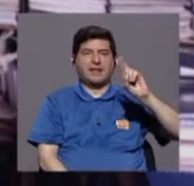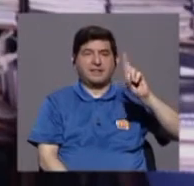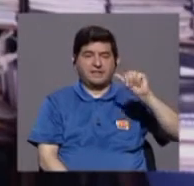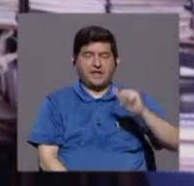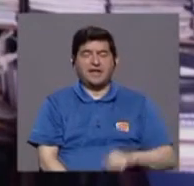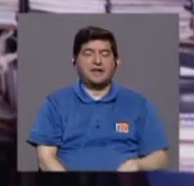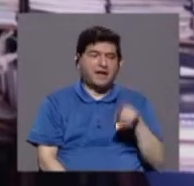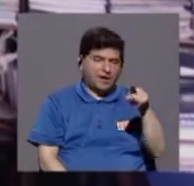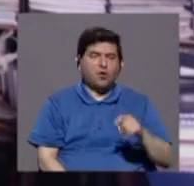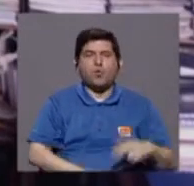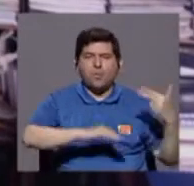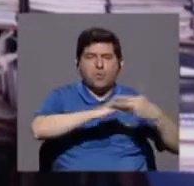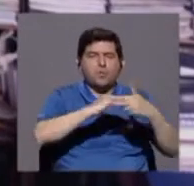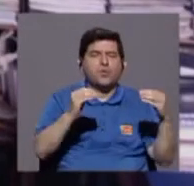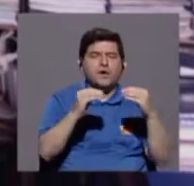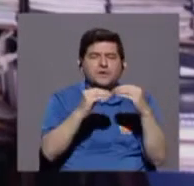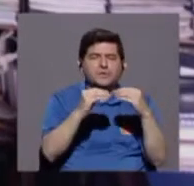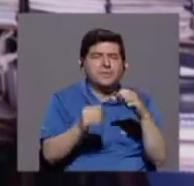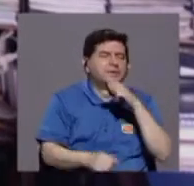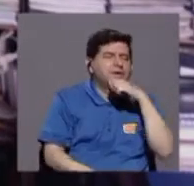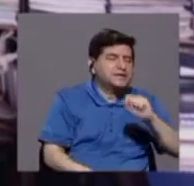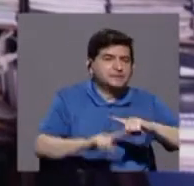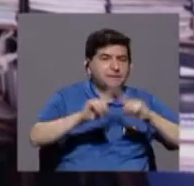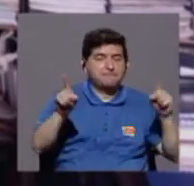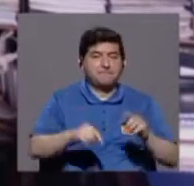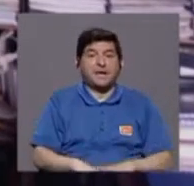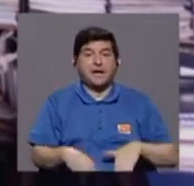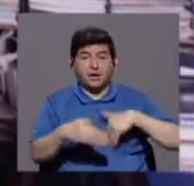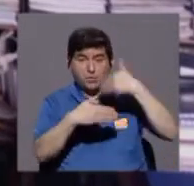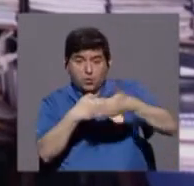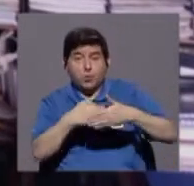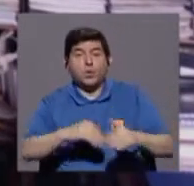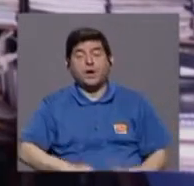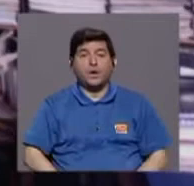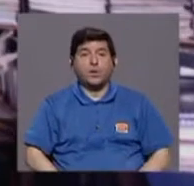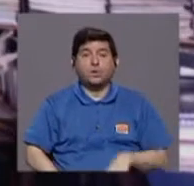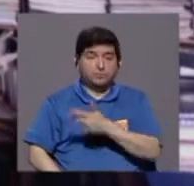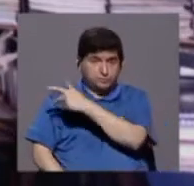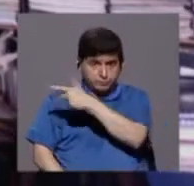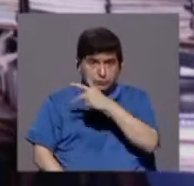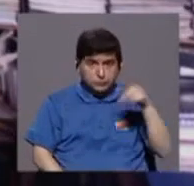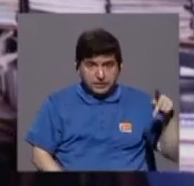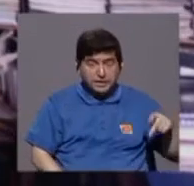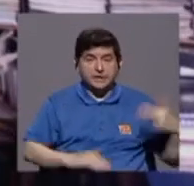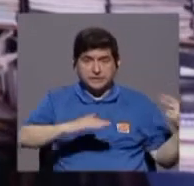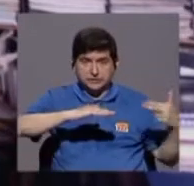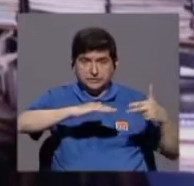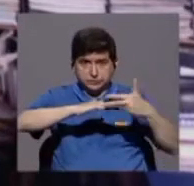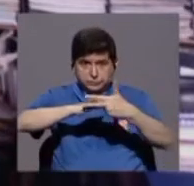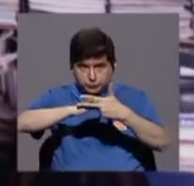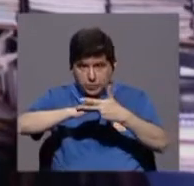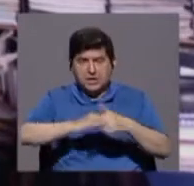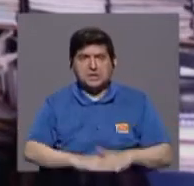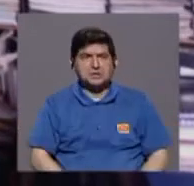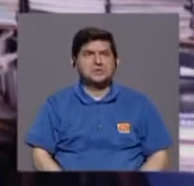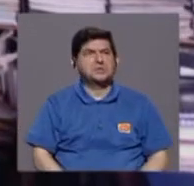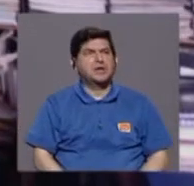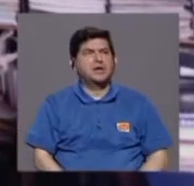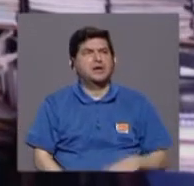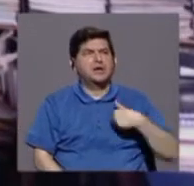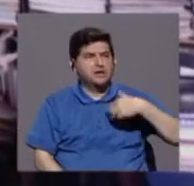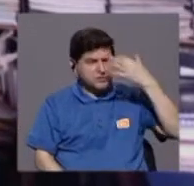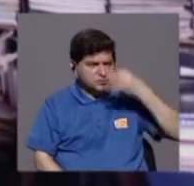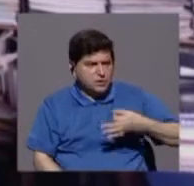pero ya Punta Arenas fue habilitado como puerto más o menos, yo creo que es